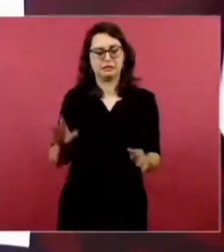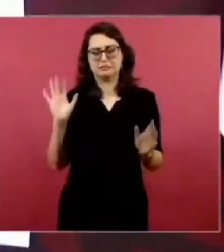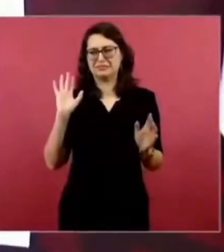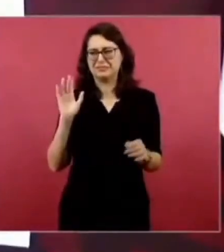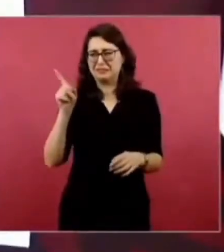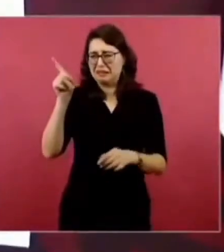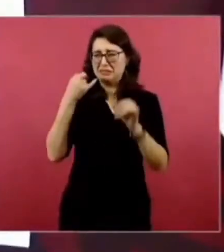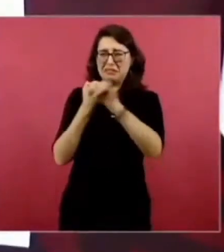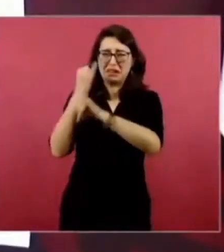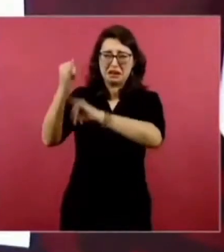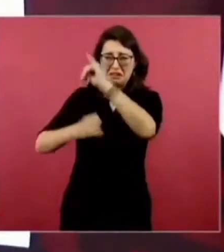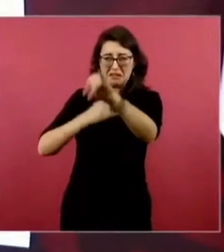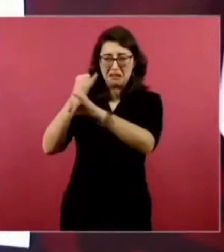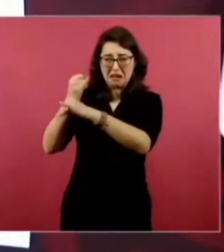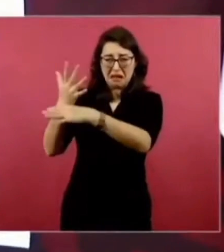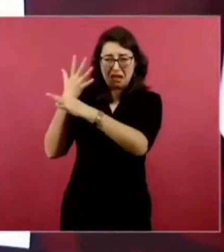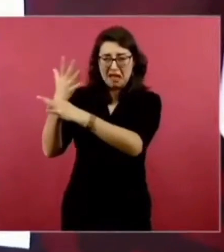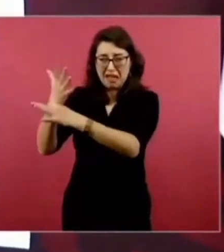cuidar,